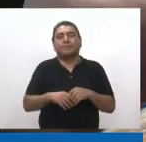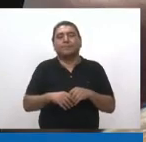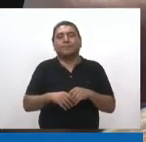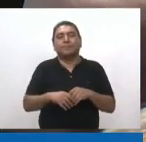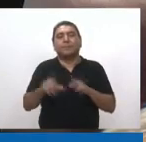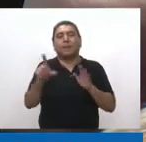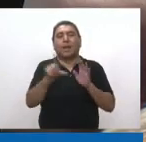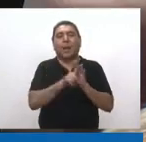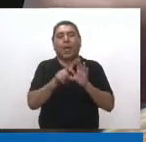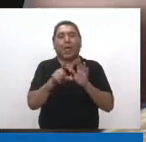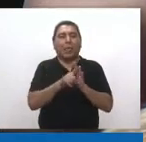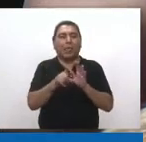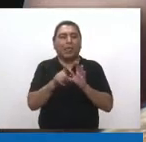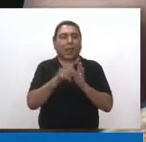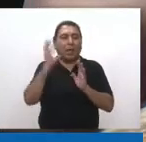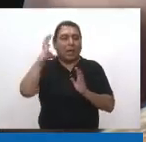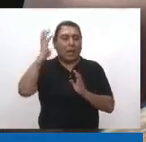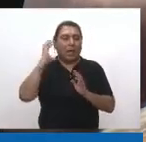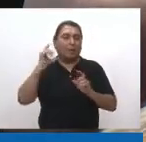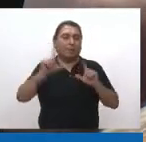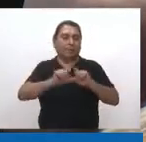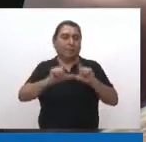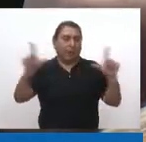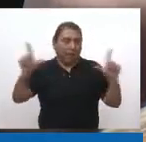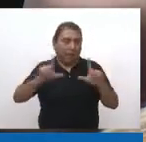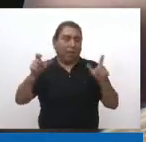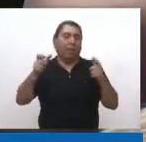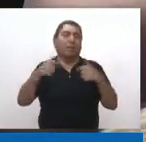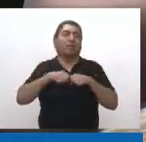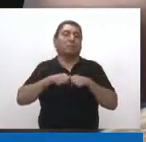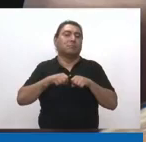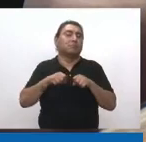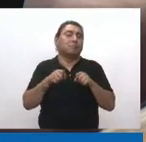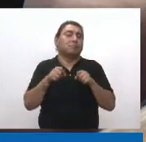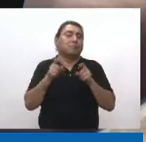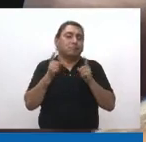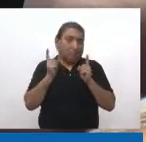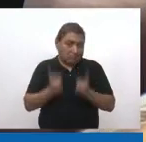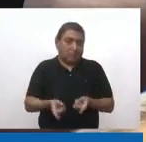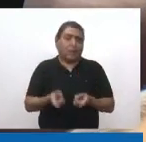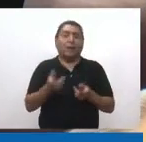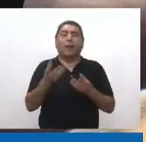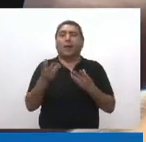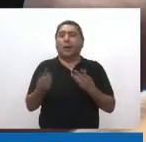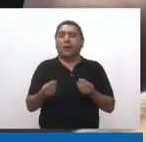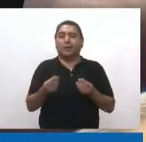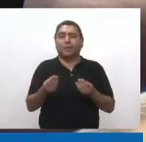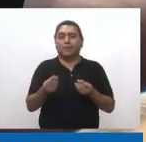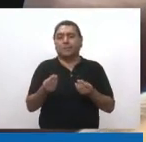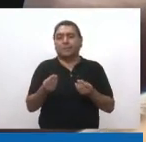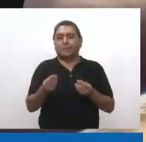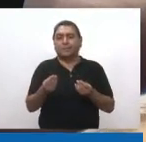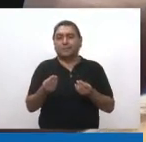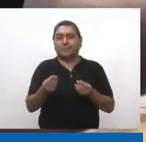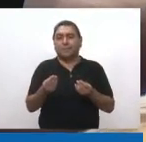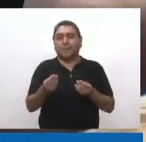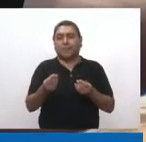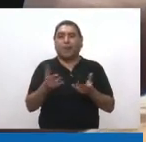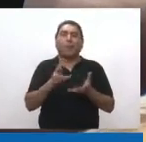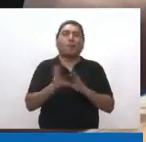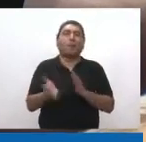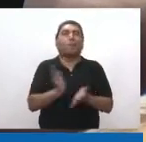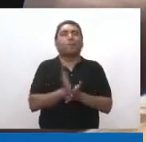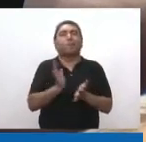ley de medios, extinción de dominio, incluso se ha usado, aunque medio